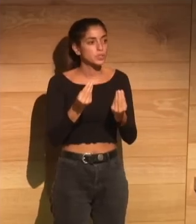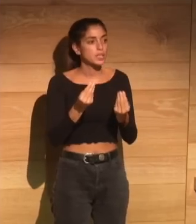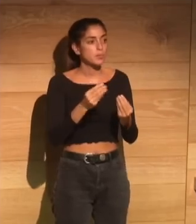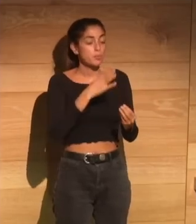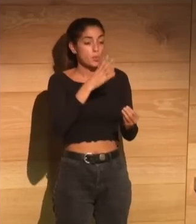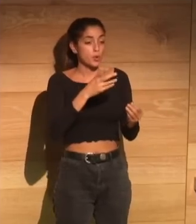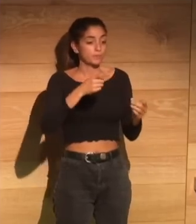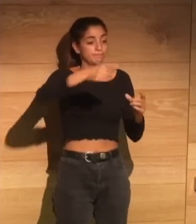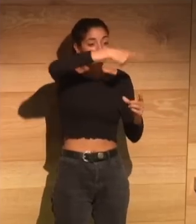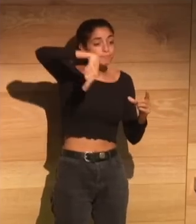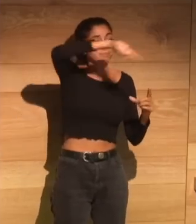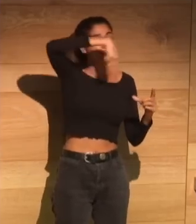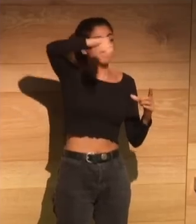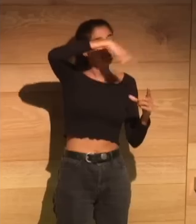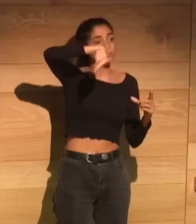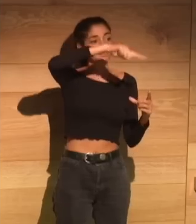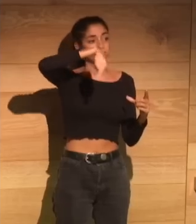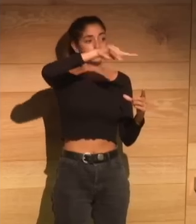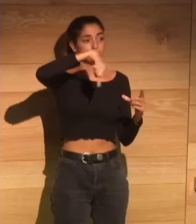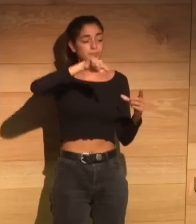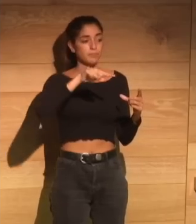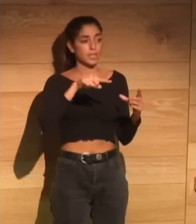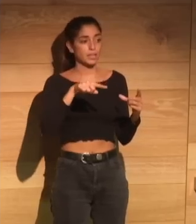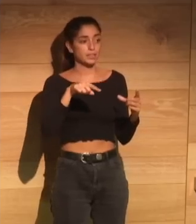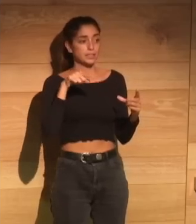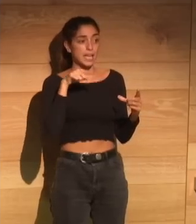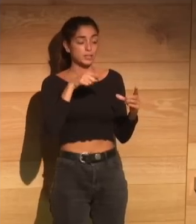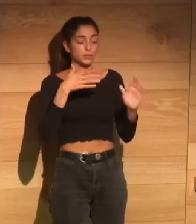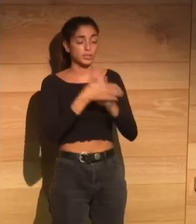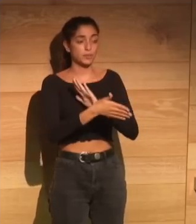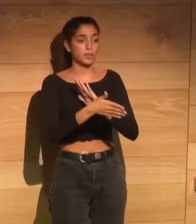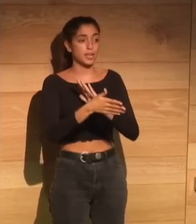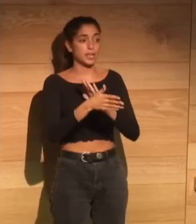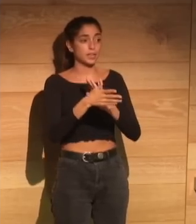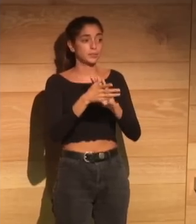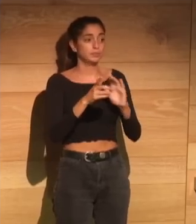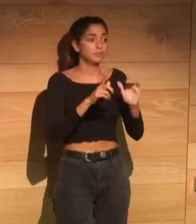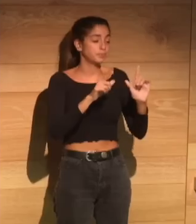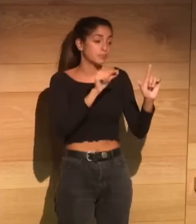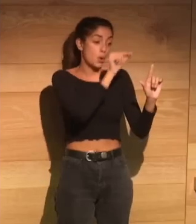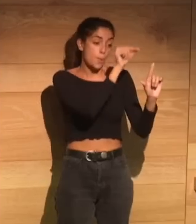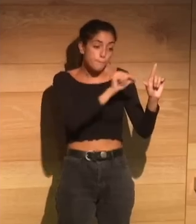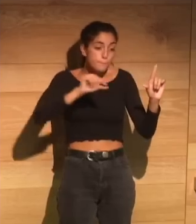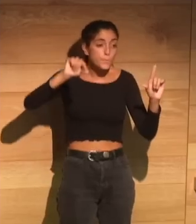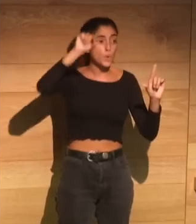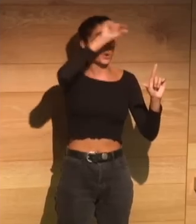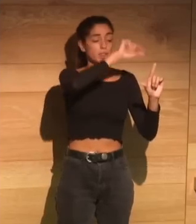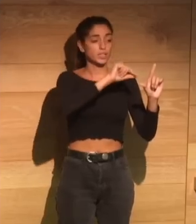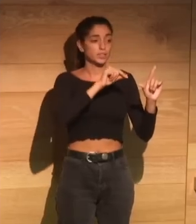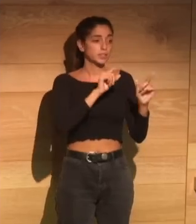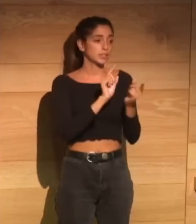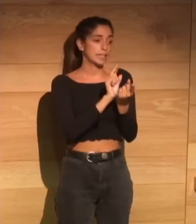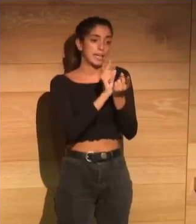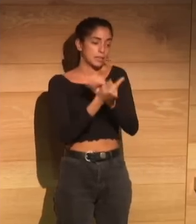circular en el movimiento del zootropo está haciendo que los bordes se desdibujen mucho. Esta máquina la llamaron también